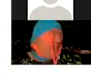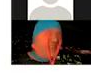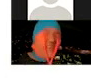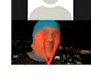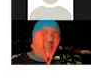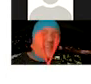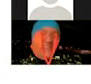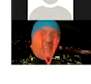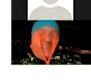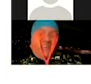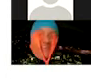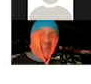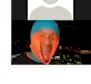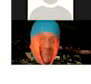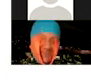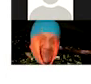quedar quietos.